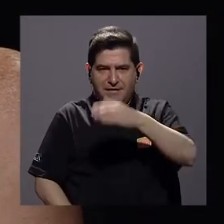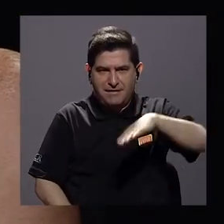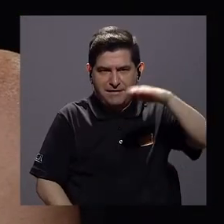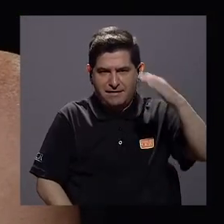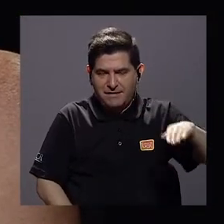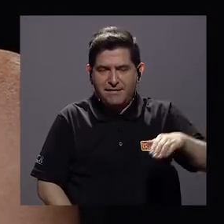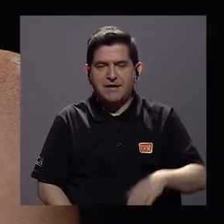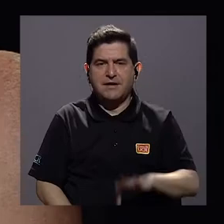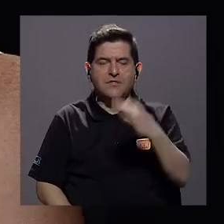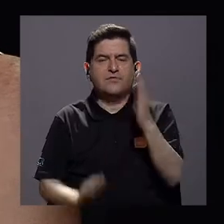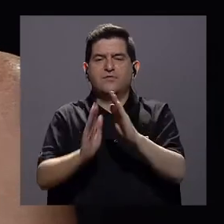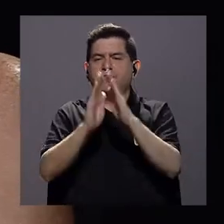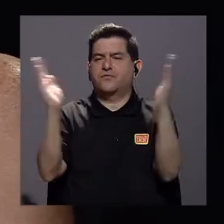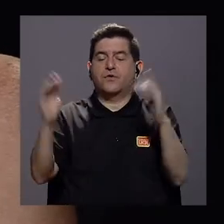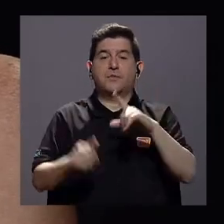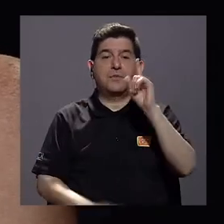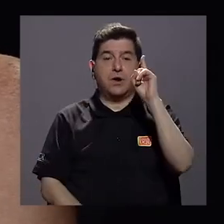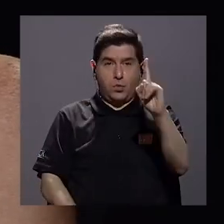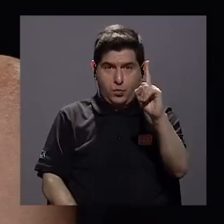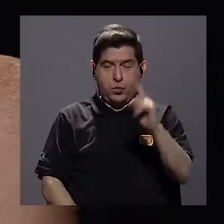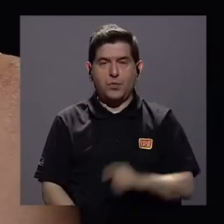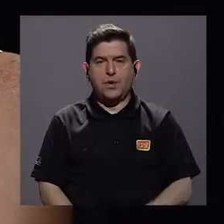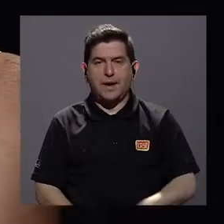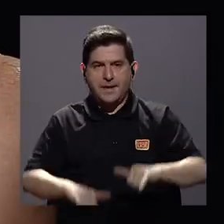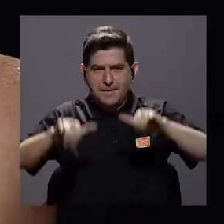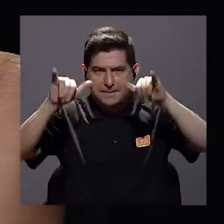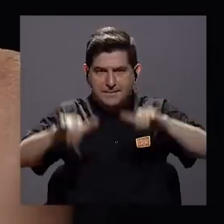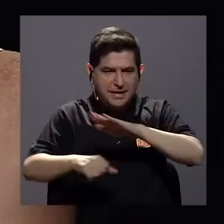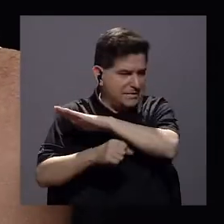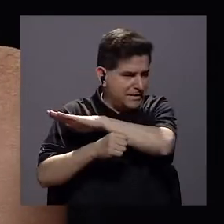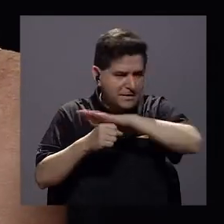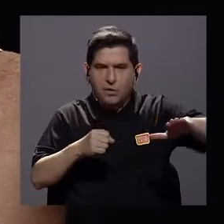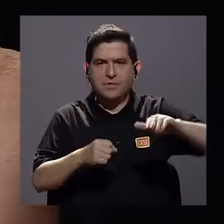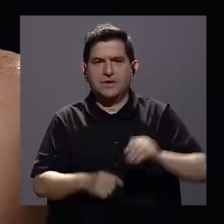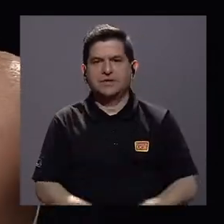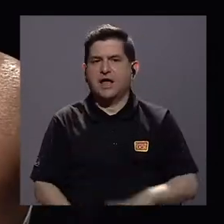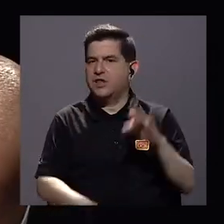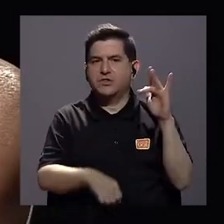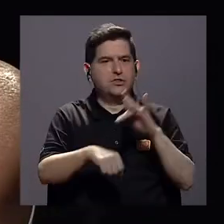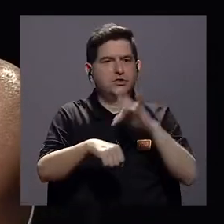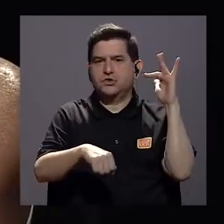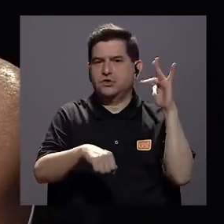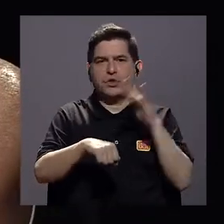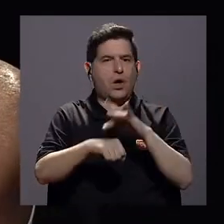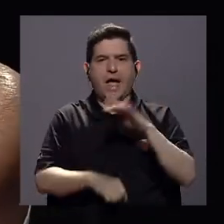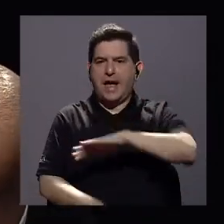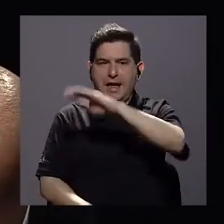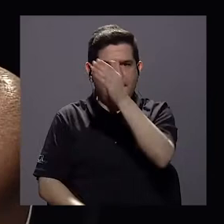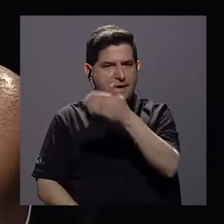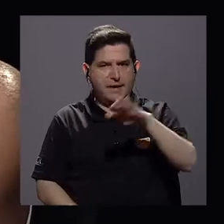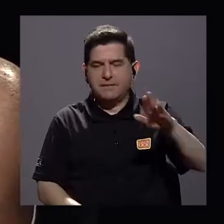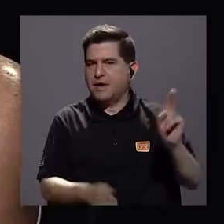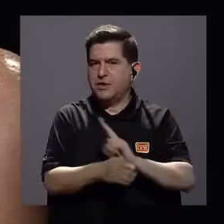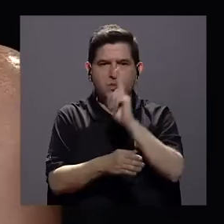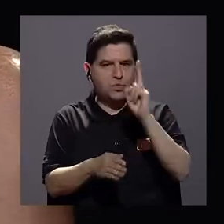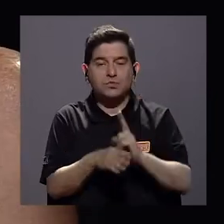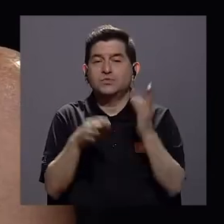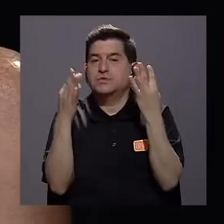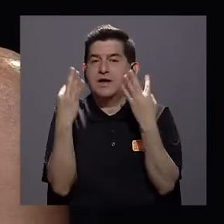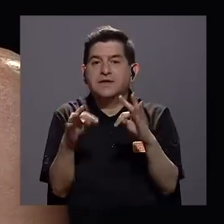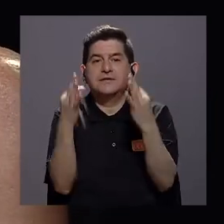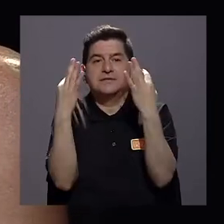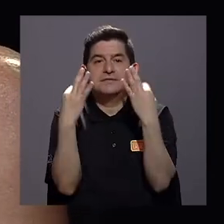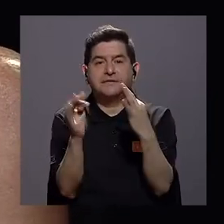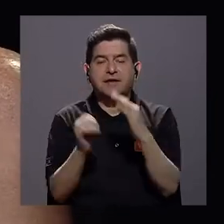En términos más amplios. Una tiene que ver con la preservación absoluta, es decir, no toquemos ese mar, no lo utilicemos y tratemos